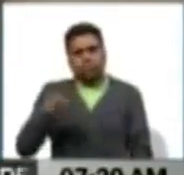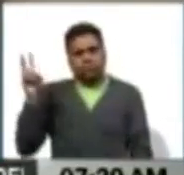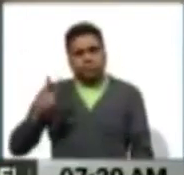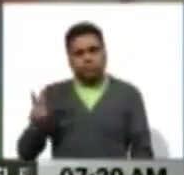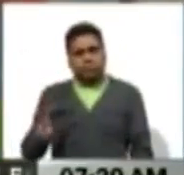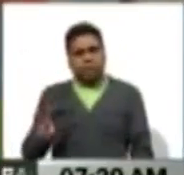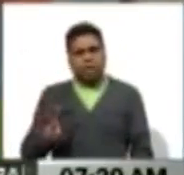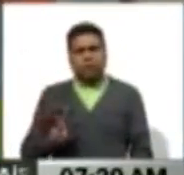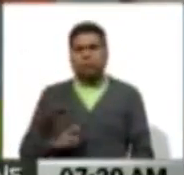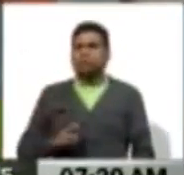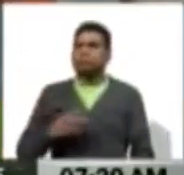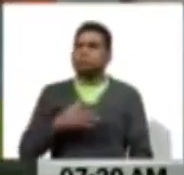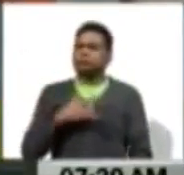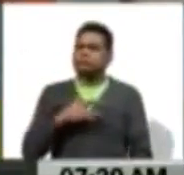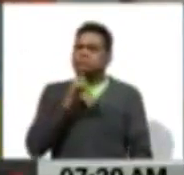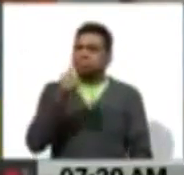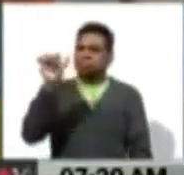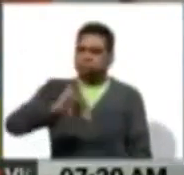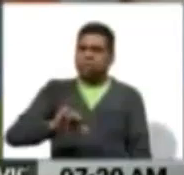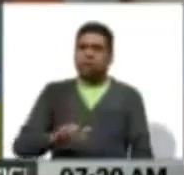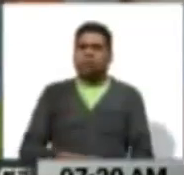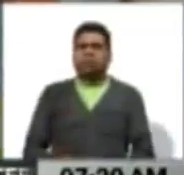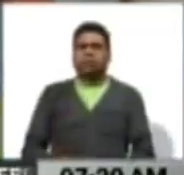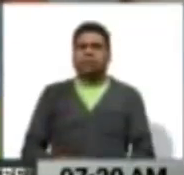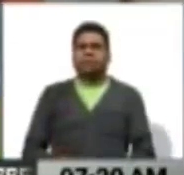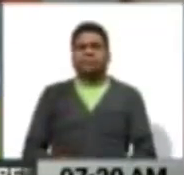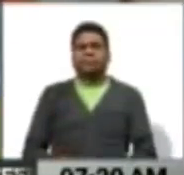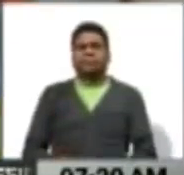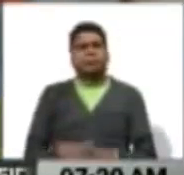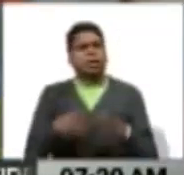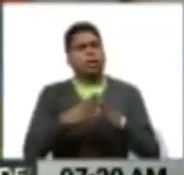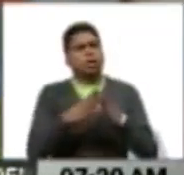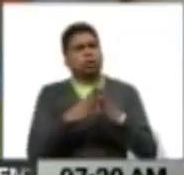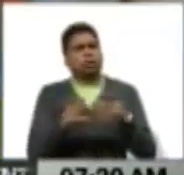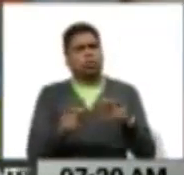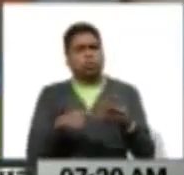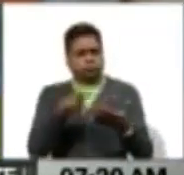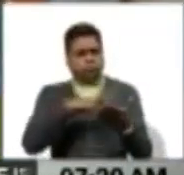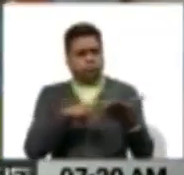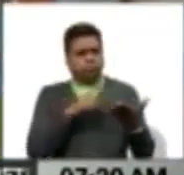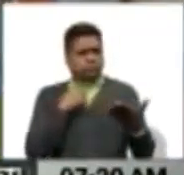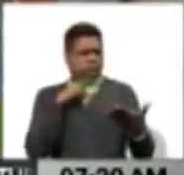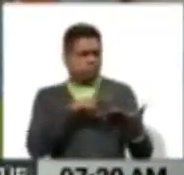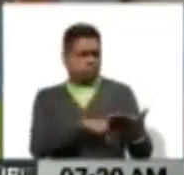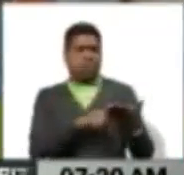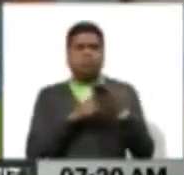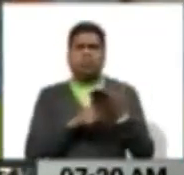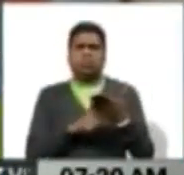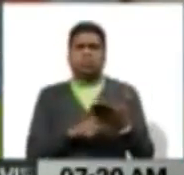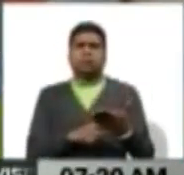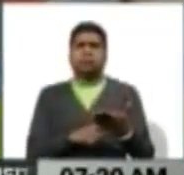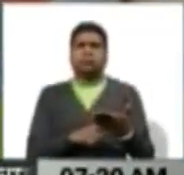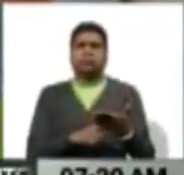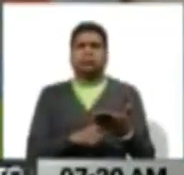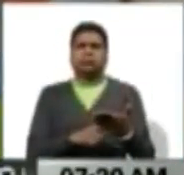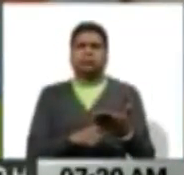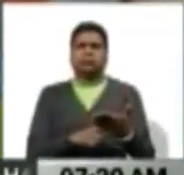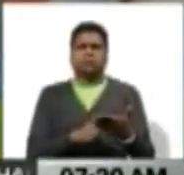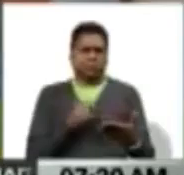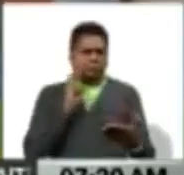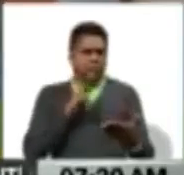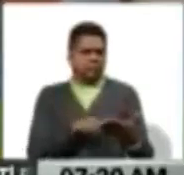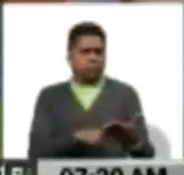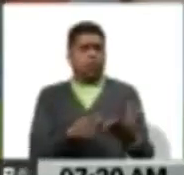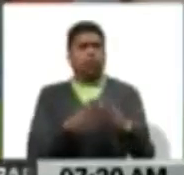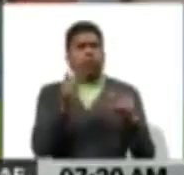Realmente es un contraste tremendo con lo que se vende en ruedas de prensa, lo que tú lees inclusive en los productos, lo comentaban en el bloque anterior Verónica y Carlos y amigos que nos